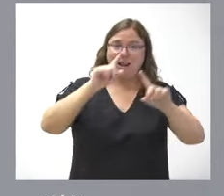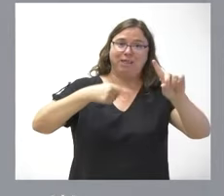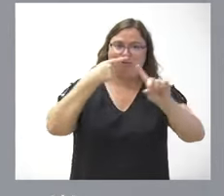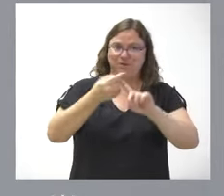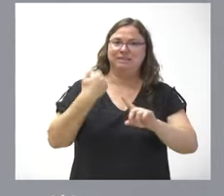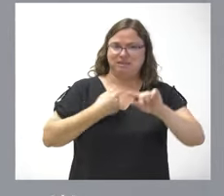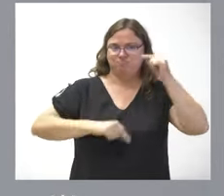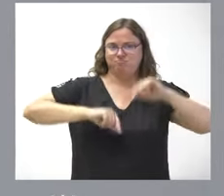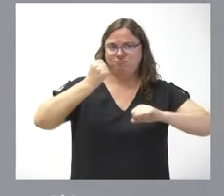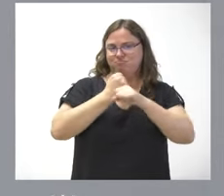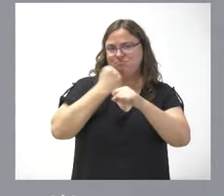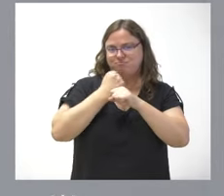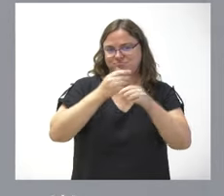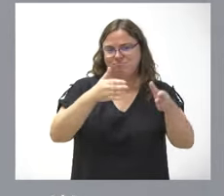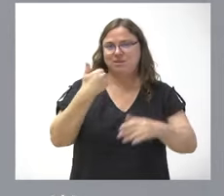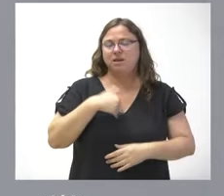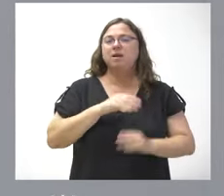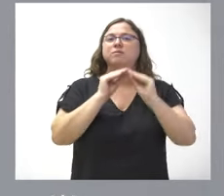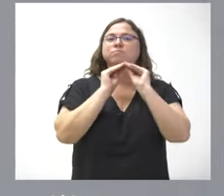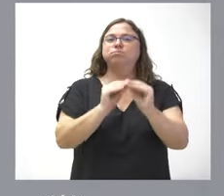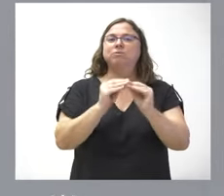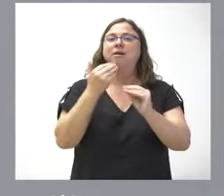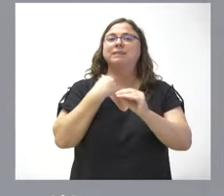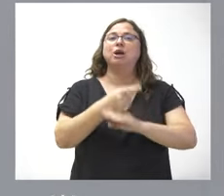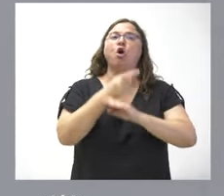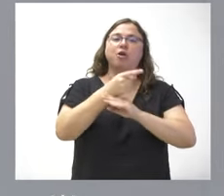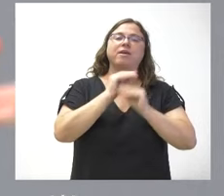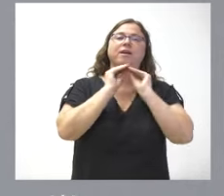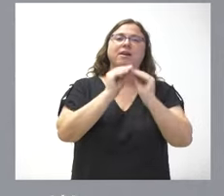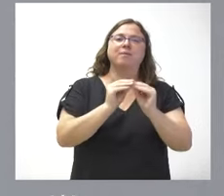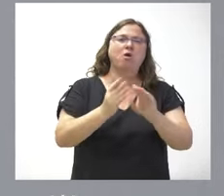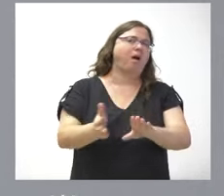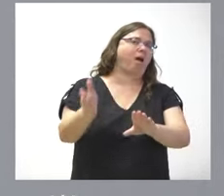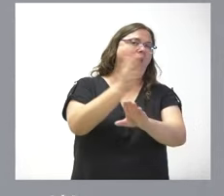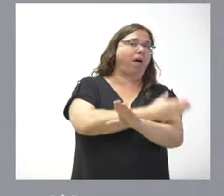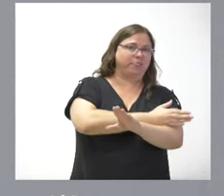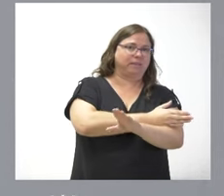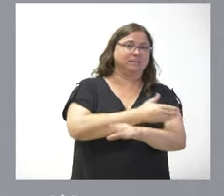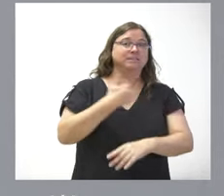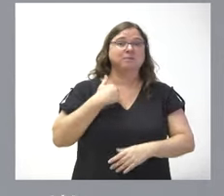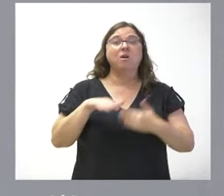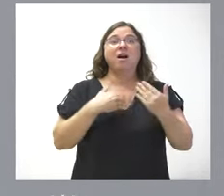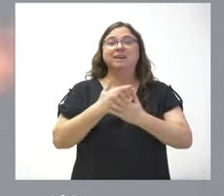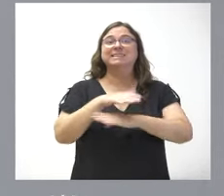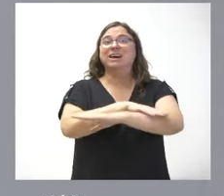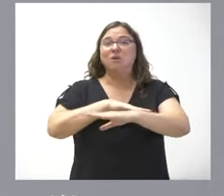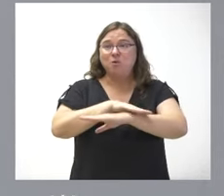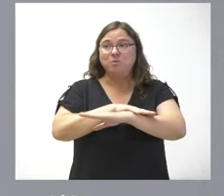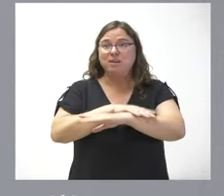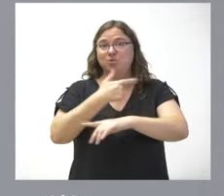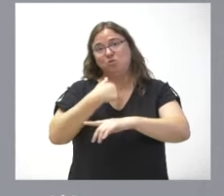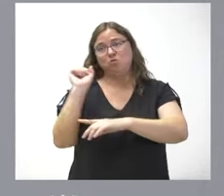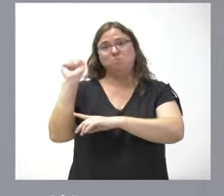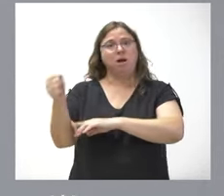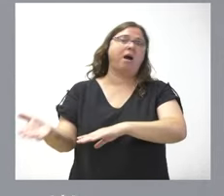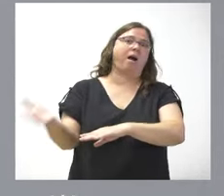año eh elaboramos incluso la orden de elaboración de el presupuesto mucho antes que lo hiciera el propio gobierno de España ya hemos tenido varias